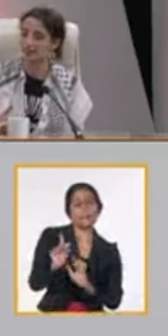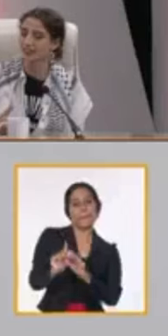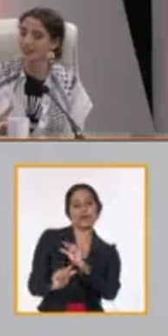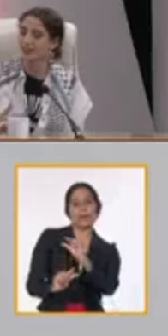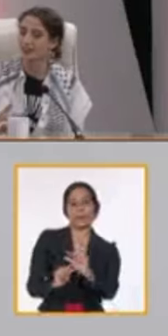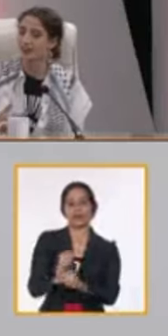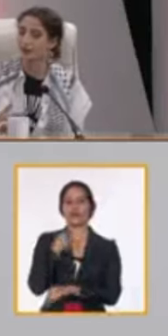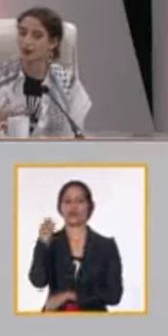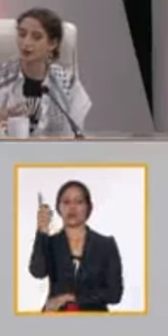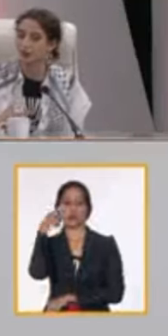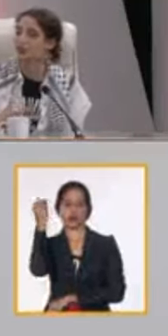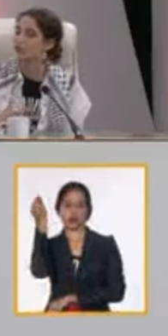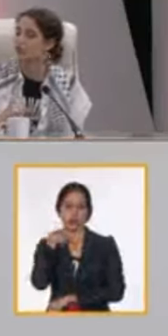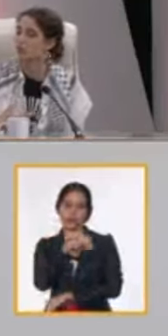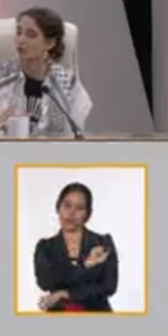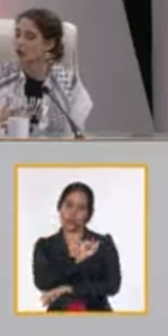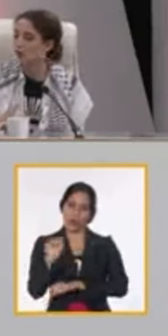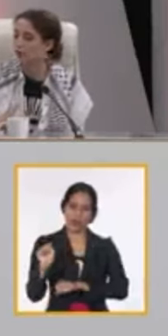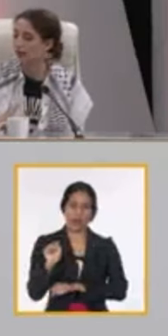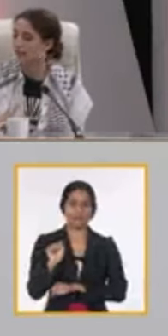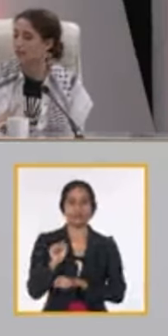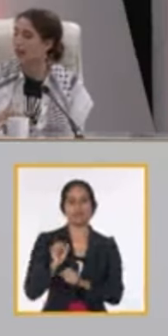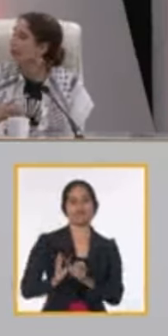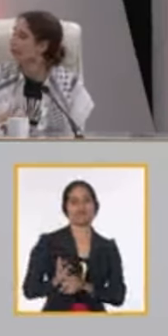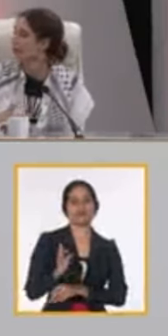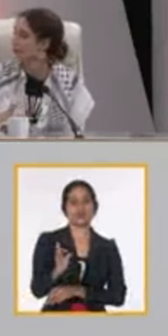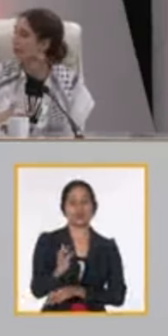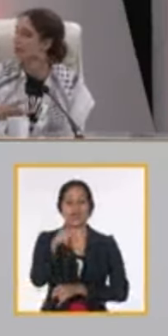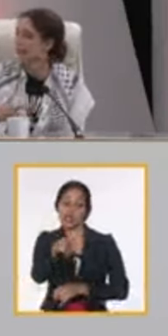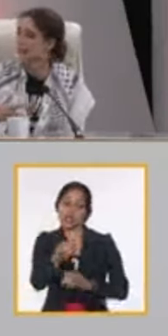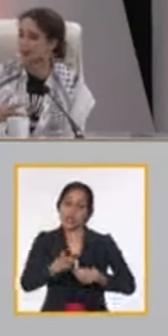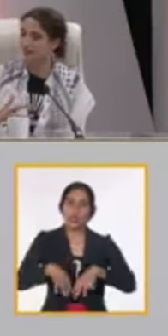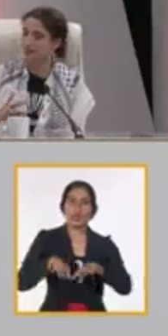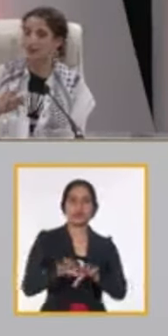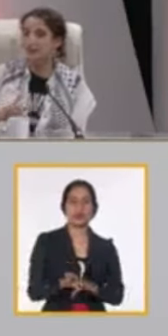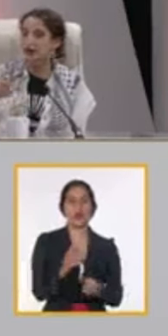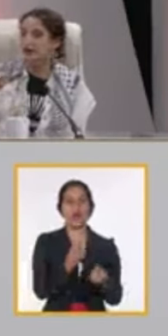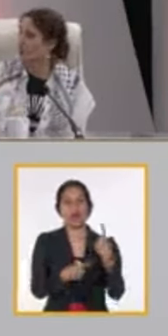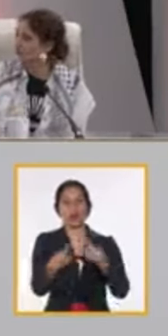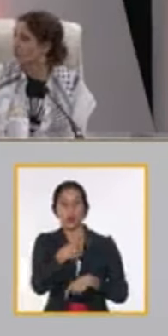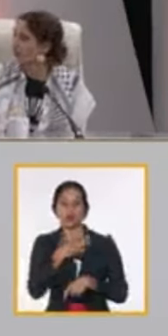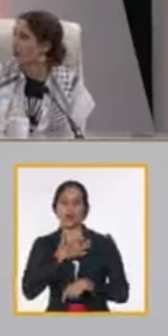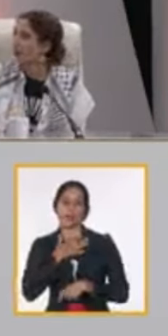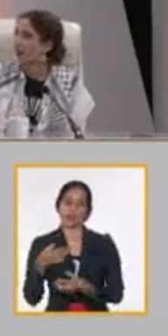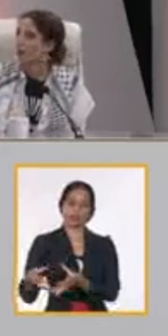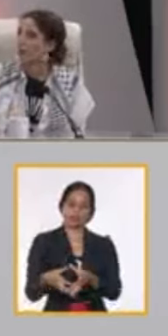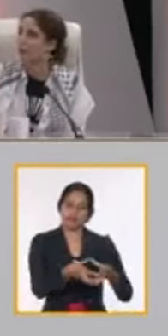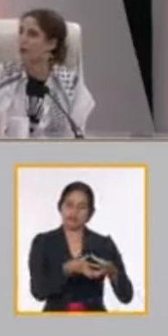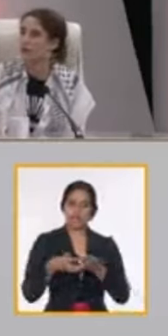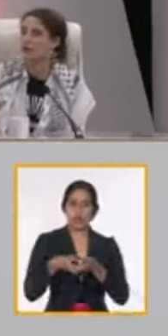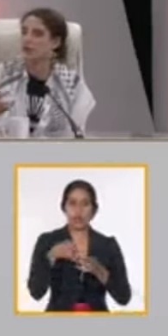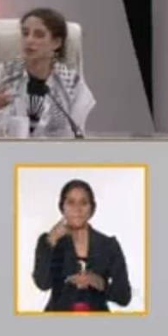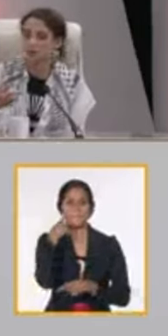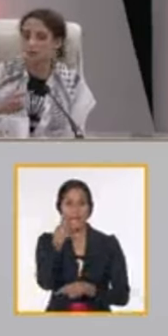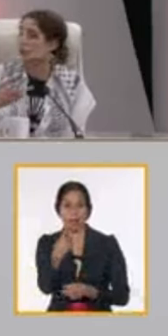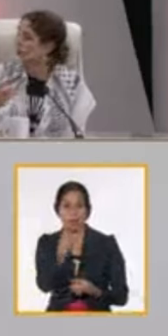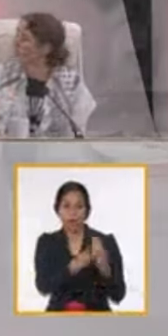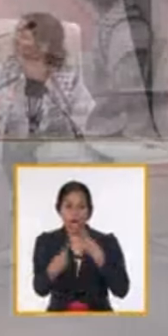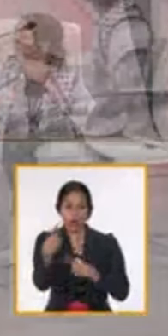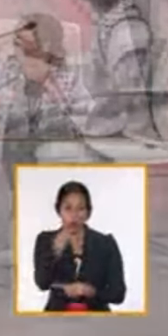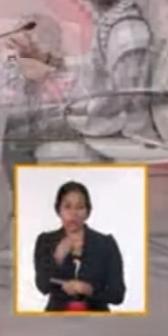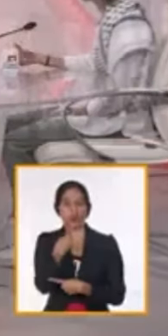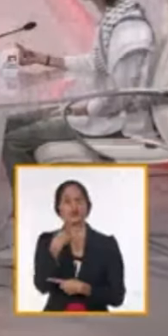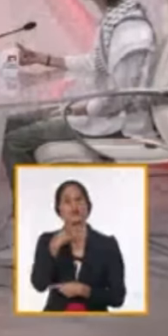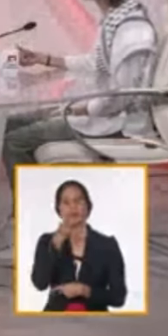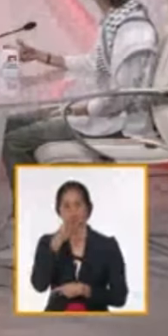victoria. Es un momento que le ha dado mucha esperanza a nuestra generación y vemos que hay un camino por el cual se